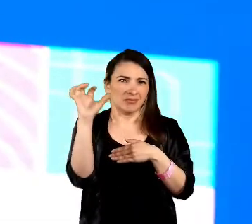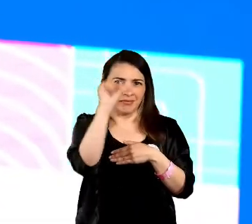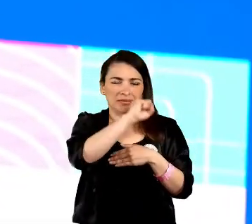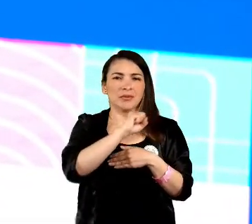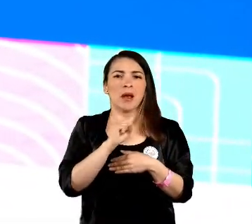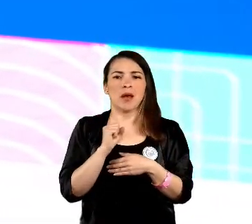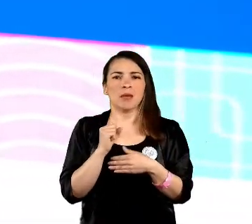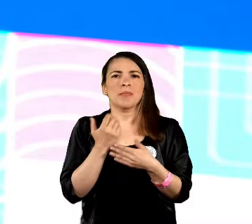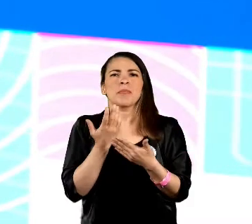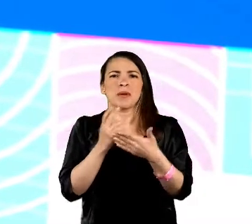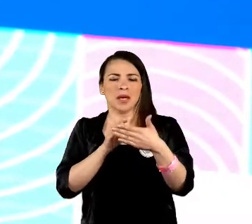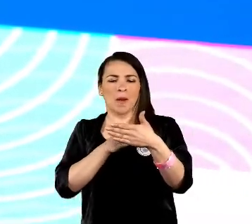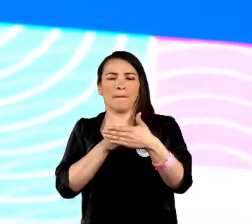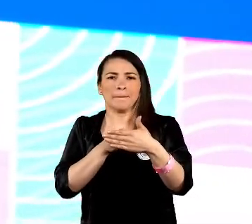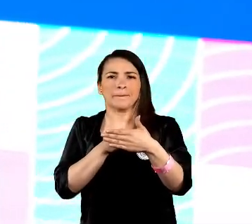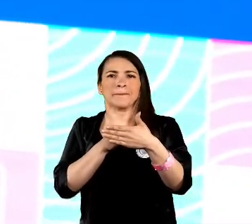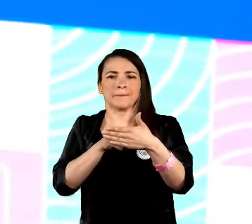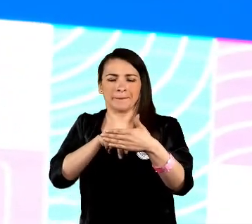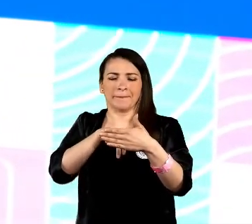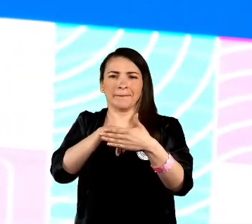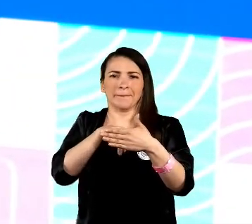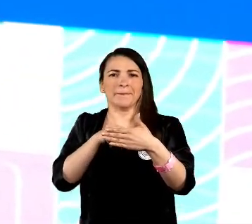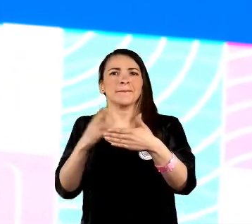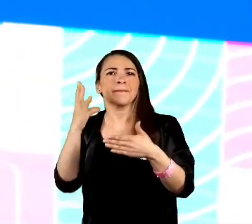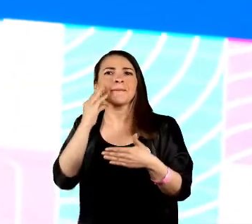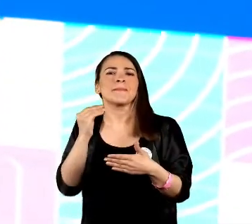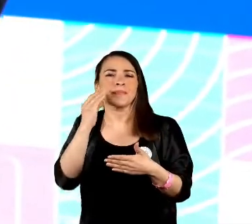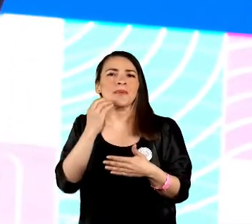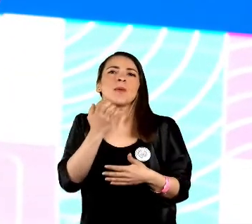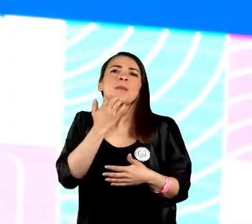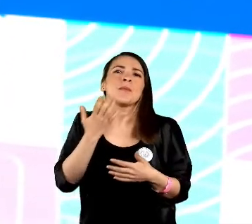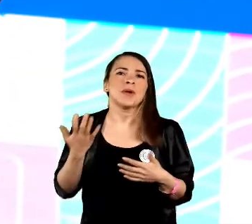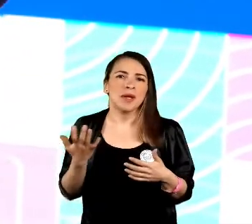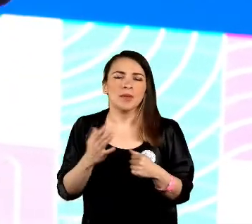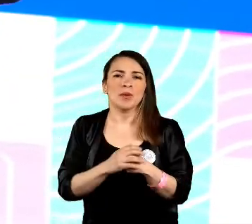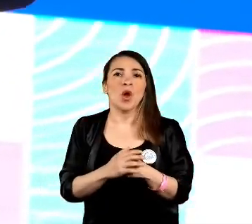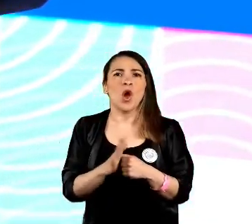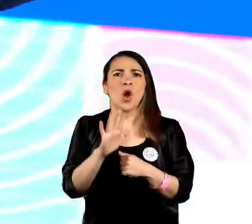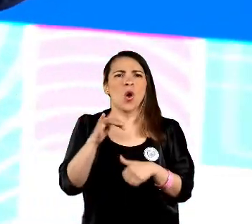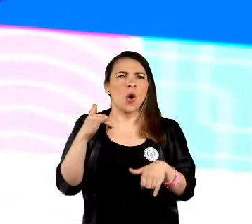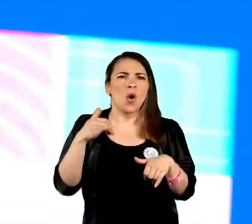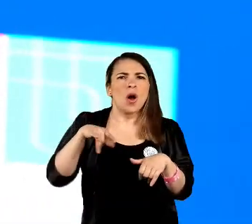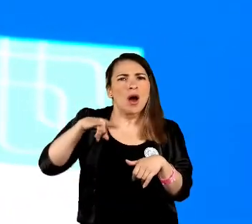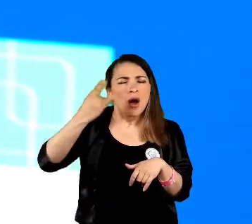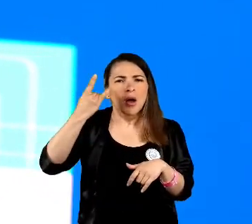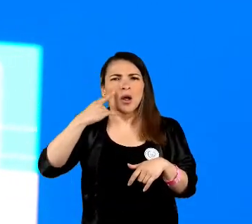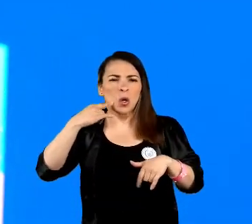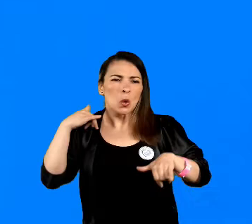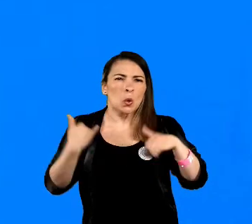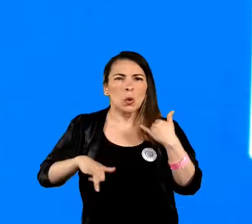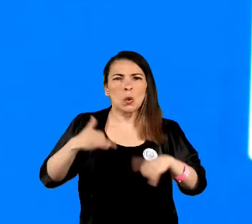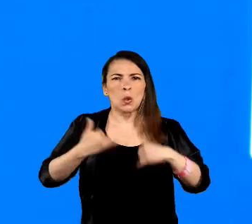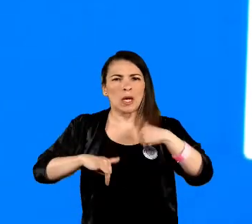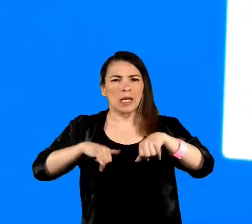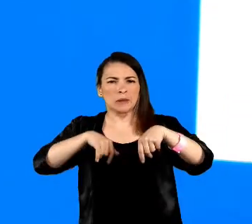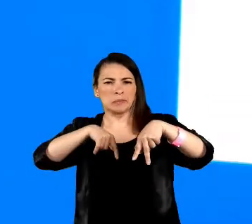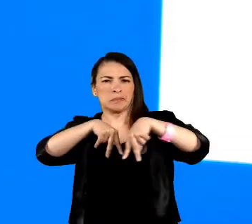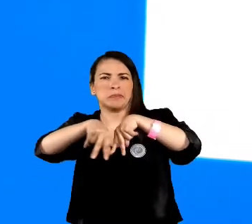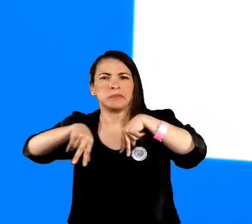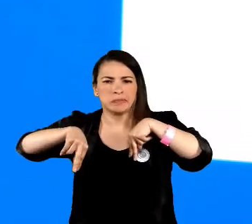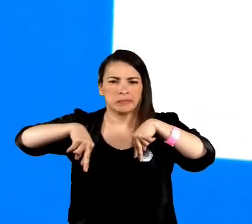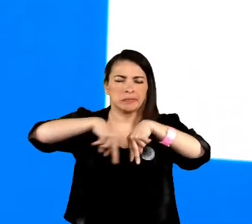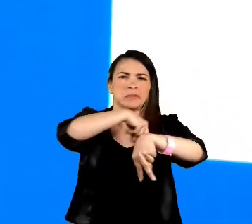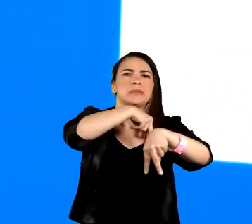nos ayudan a que aunque sea el golpe me parece de hombro pero que no sea que no los podamos levantar eso nunca